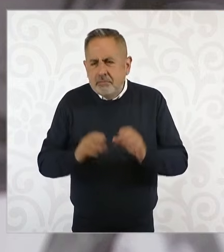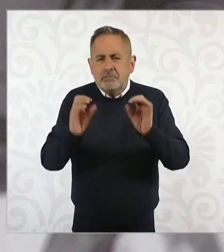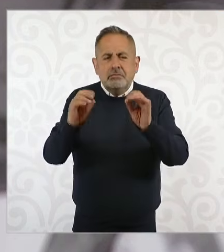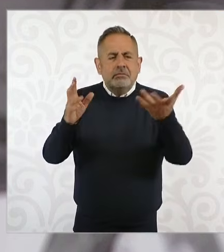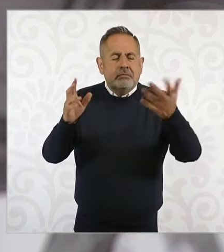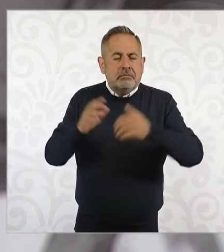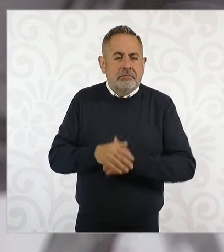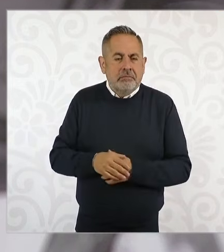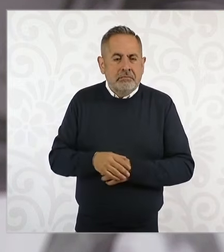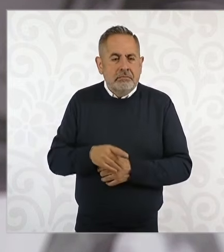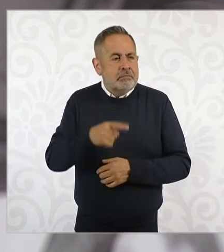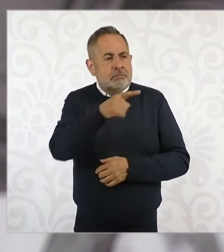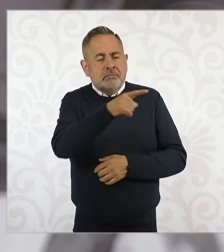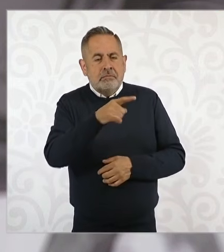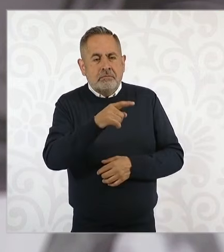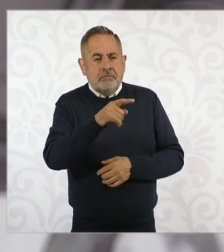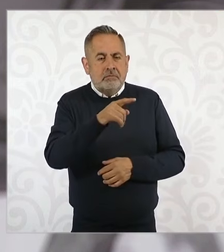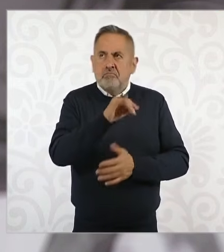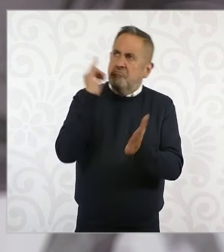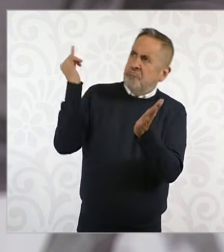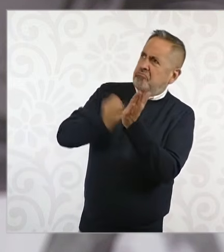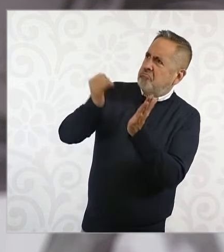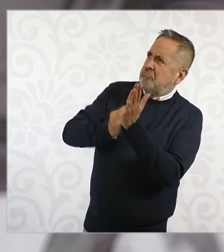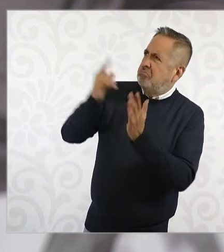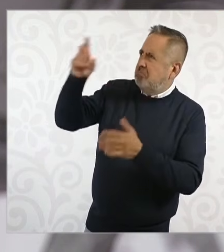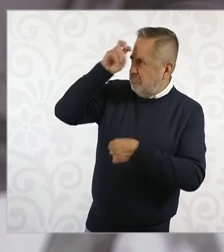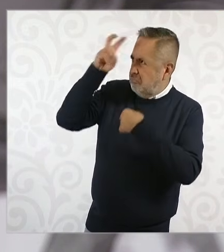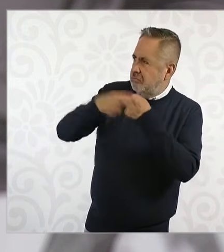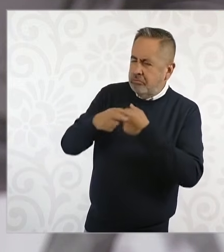O las tarifas que le pusieron a Europa,